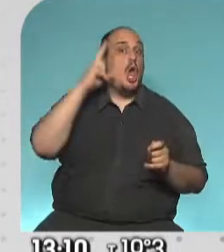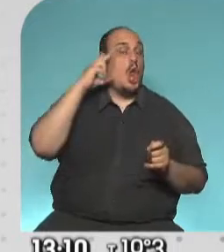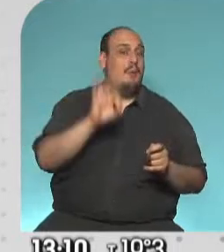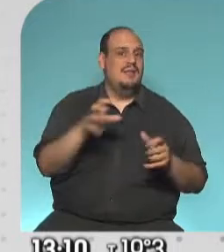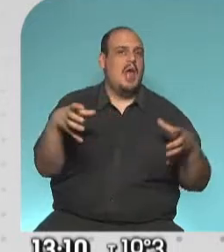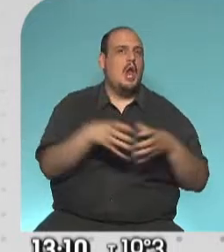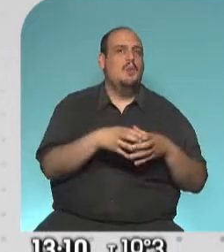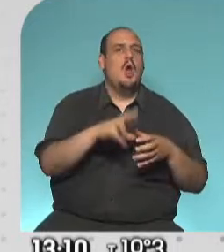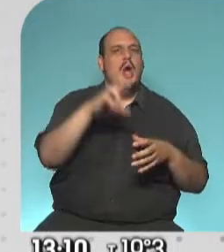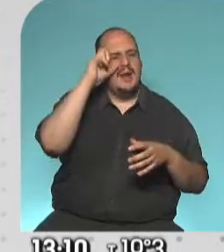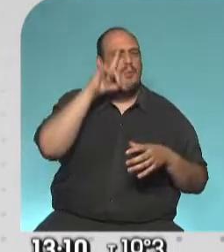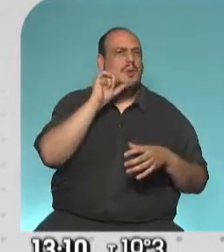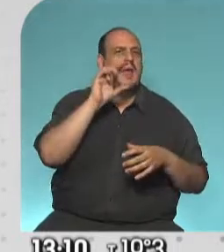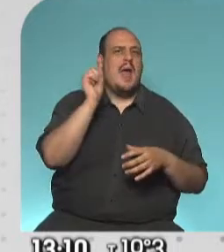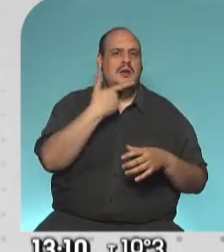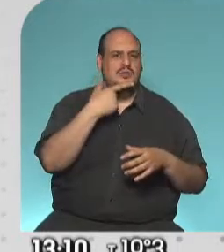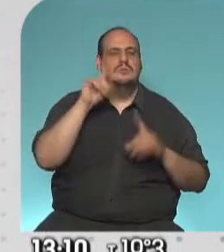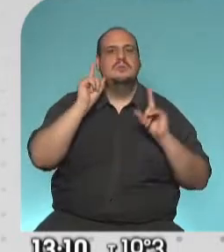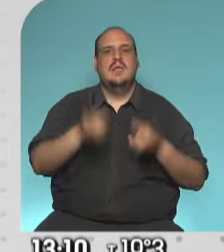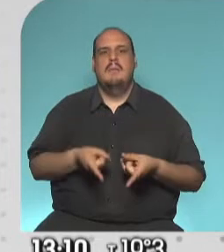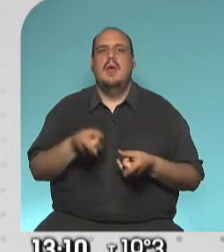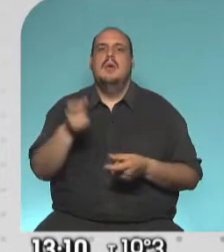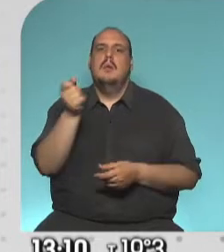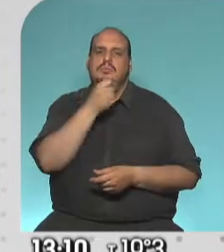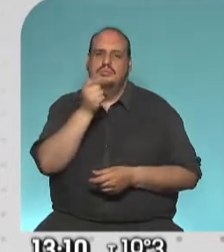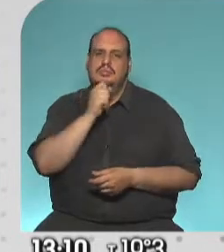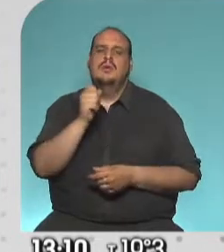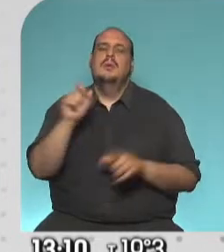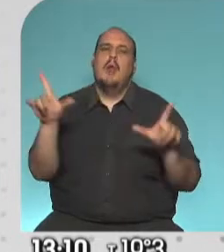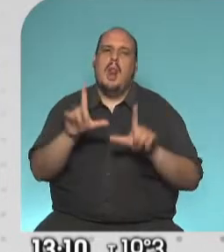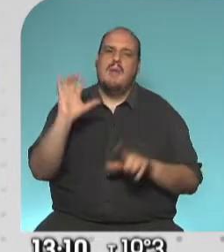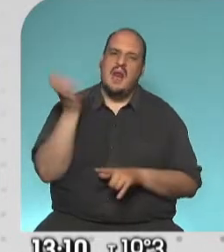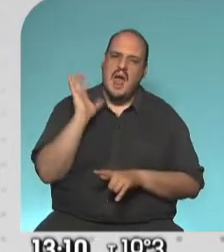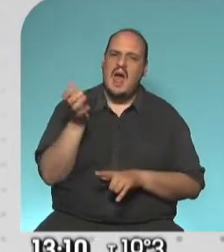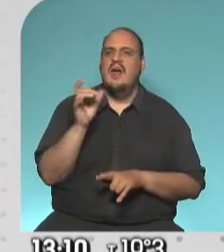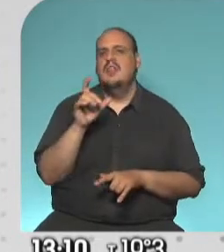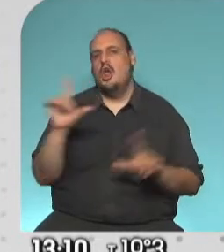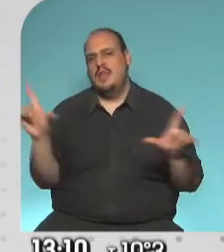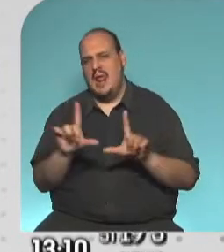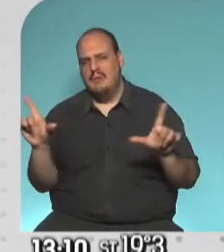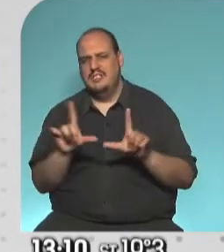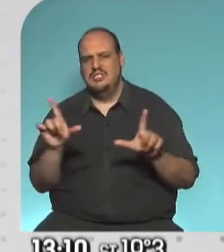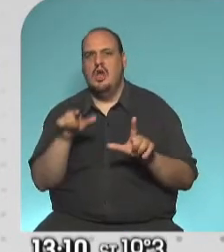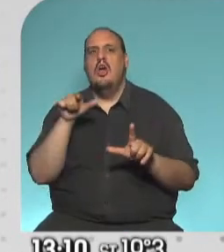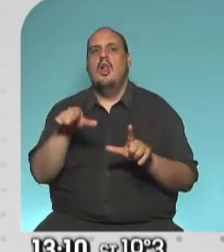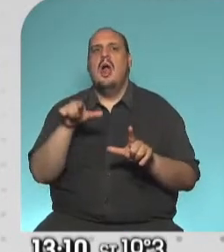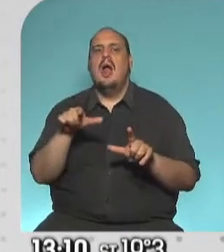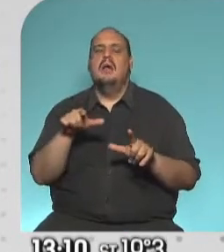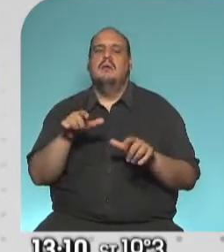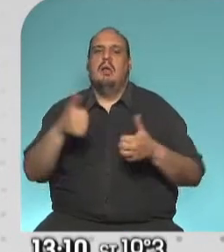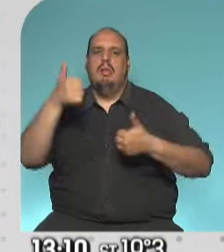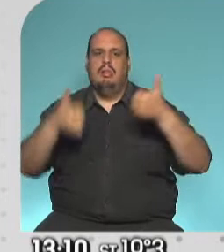haber sido conductor de programas de radio y TV. De hecho, creo que quedó un poquito desplegado en ese debate presidencial.